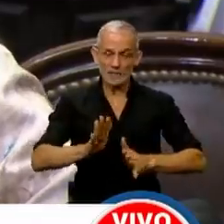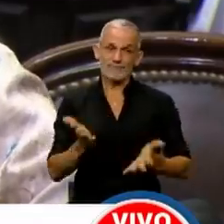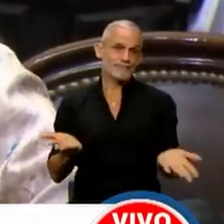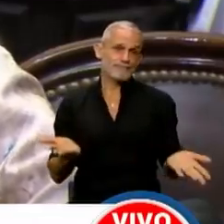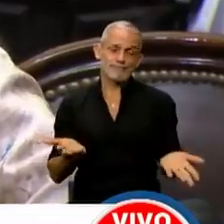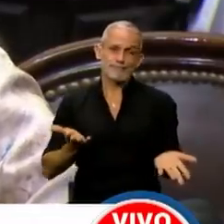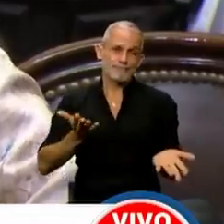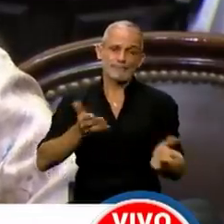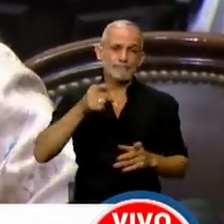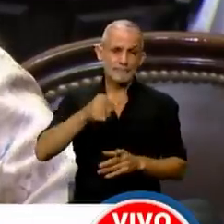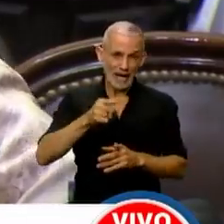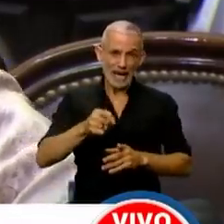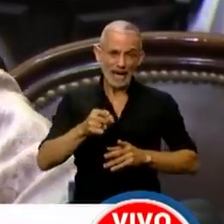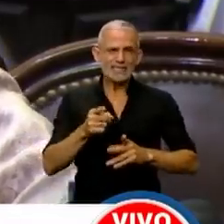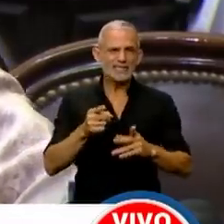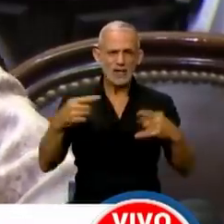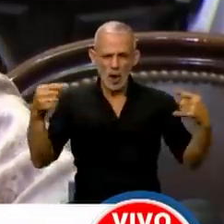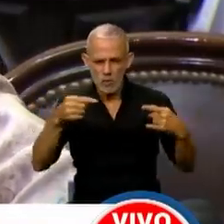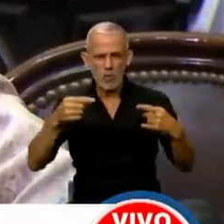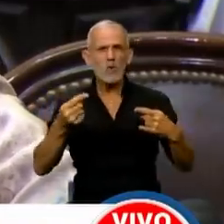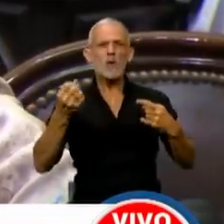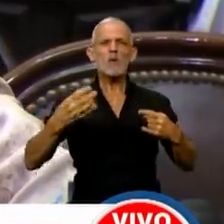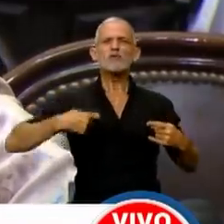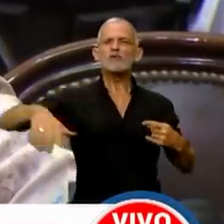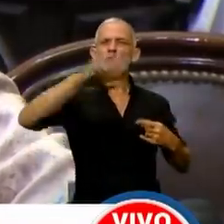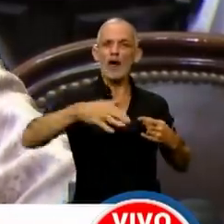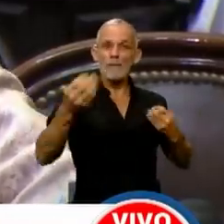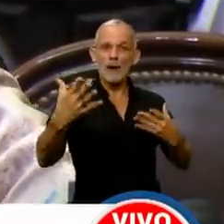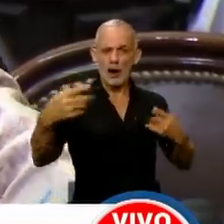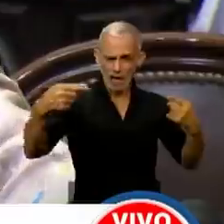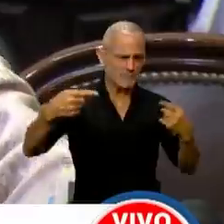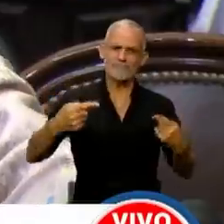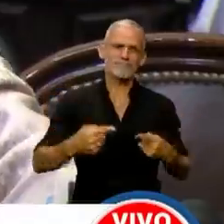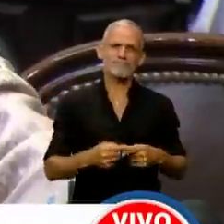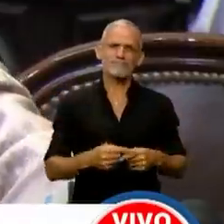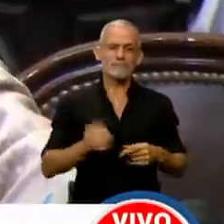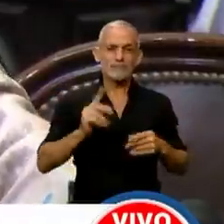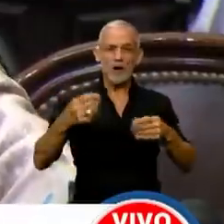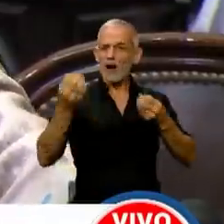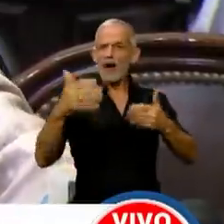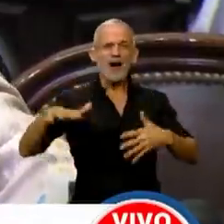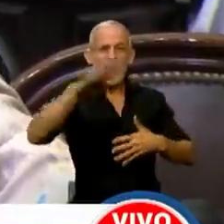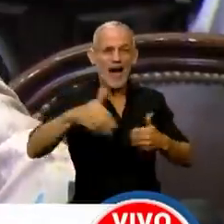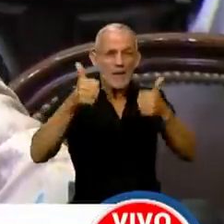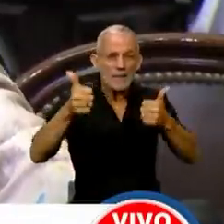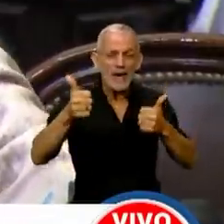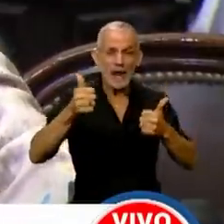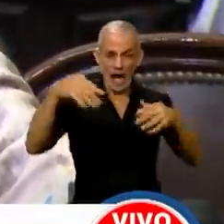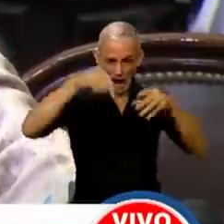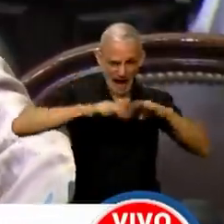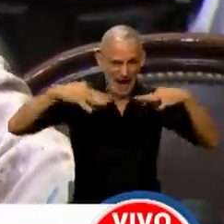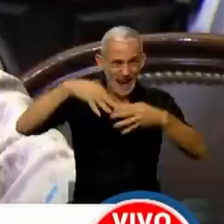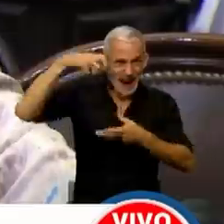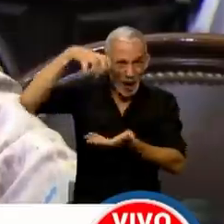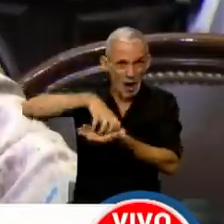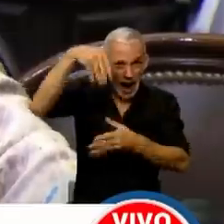no va con la búsqueda del bien común. Porque el bien común no está acá adentro, muchachos. El bien